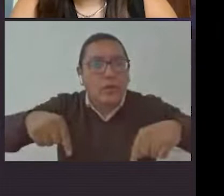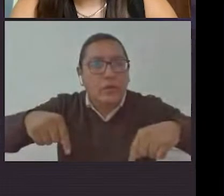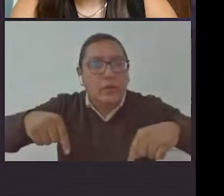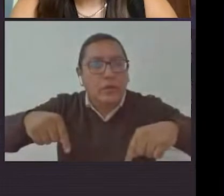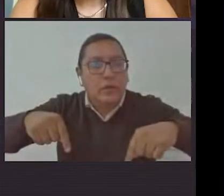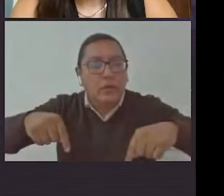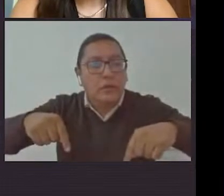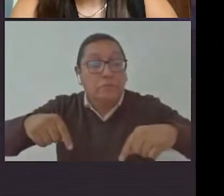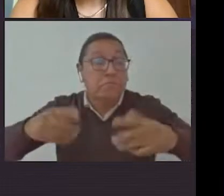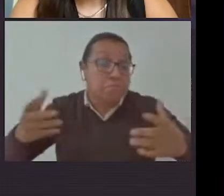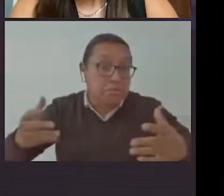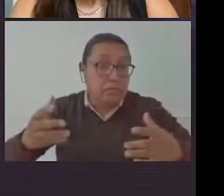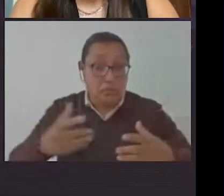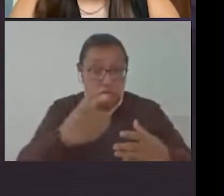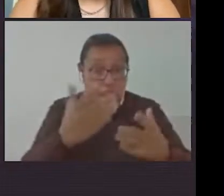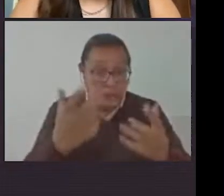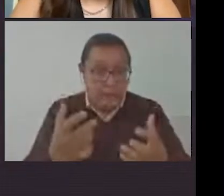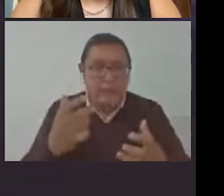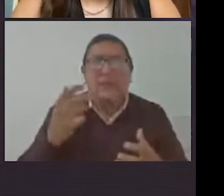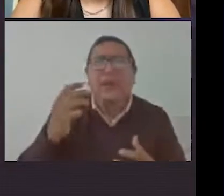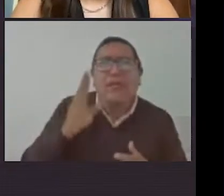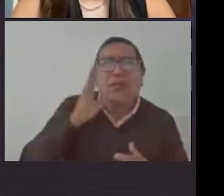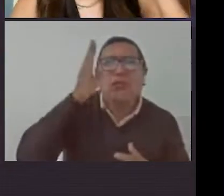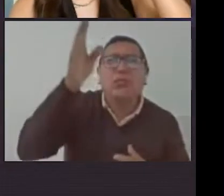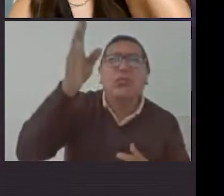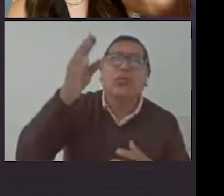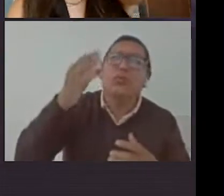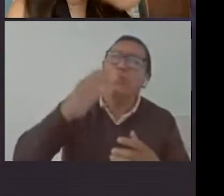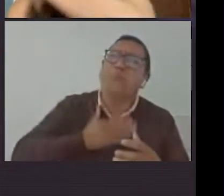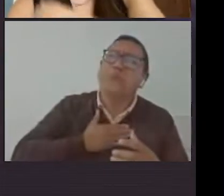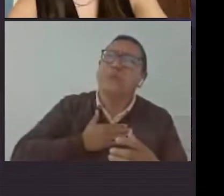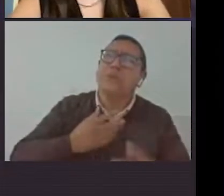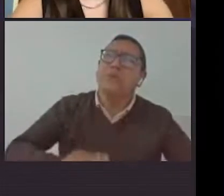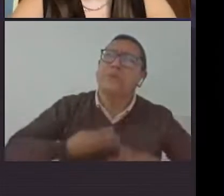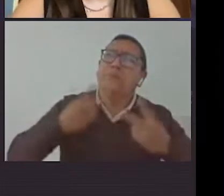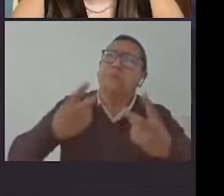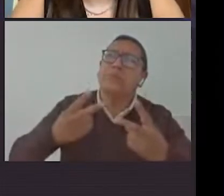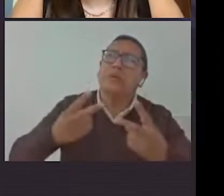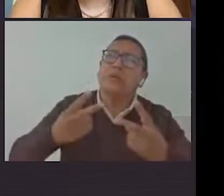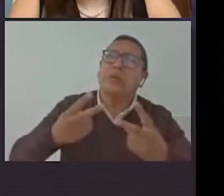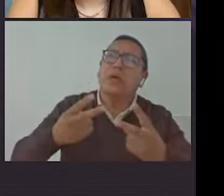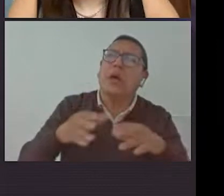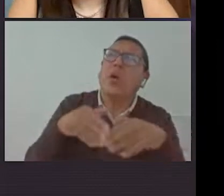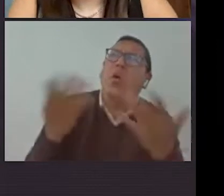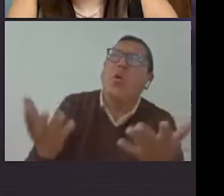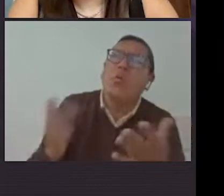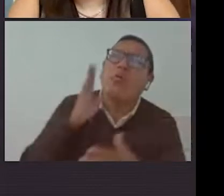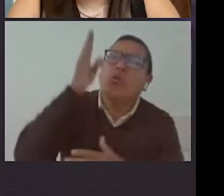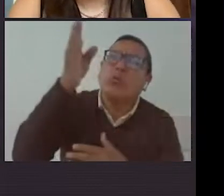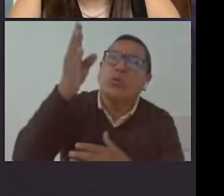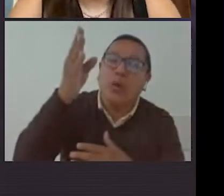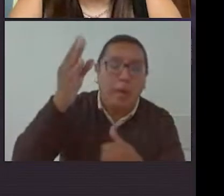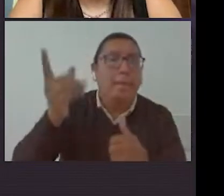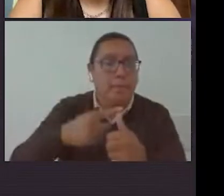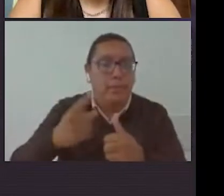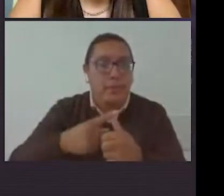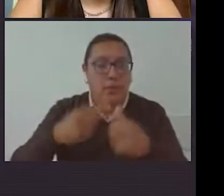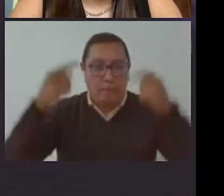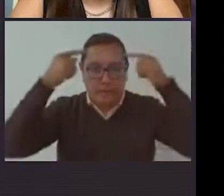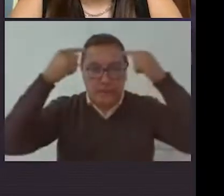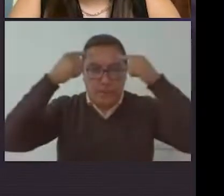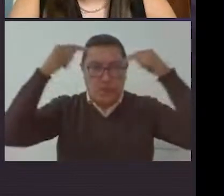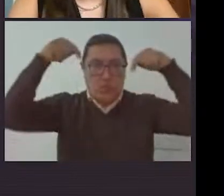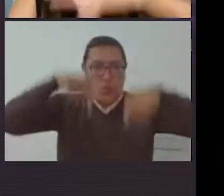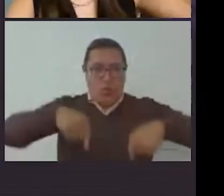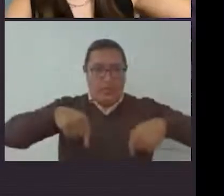pensamientos hoy. Esta es una frase de Deepak Chopra que me encanta, y yo digo que es Deepak Chopra y Fabiana Godínez porque